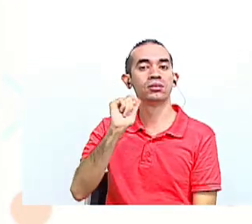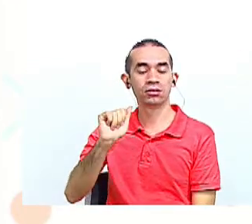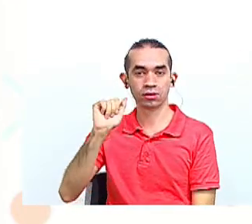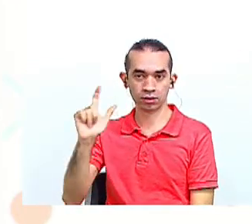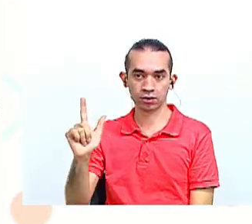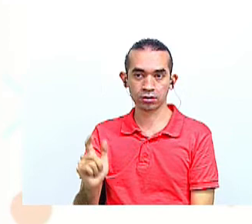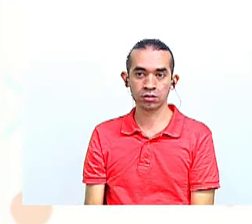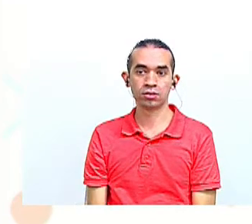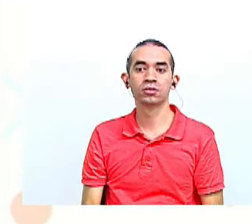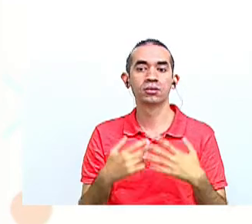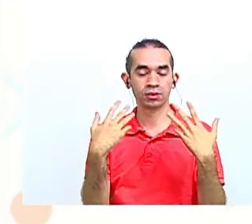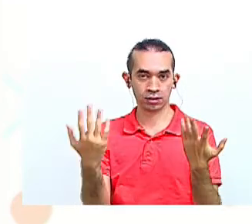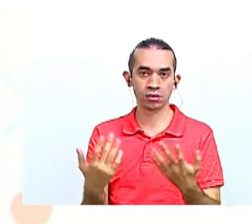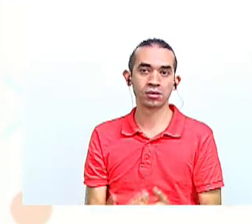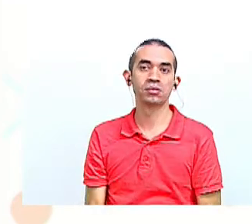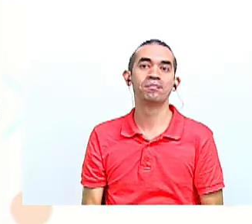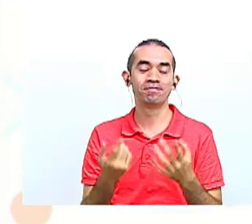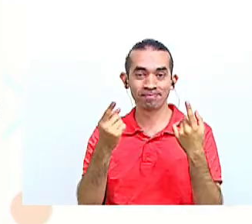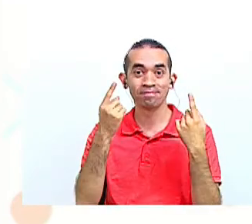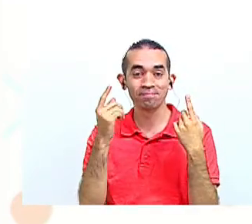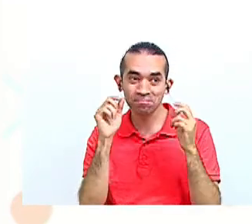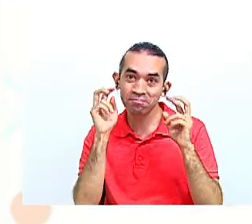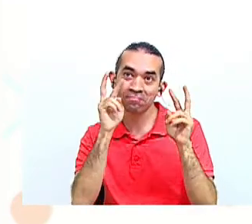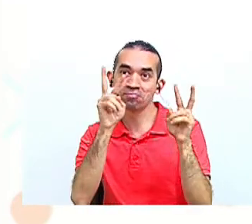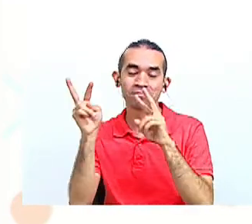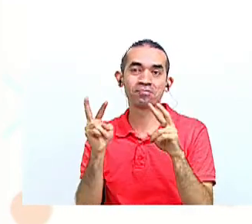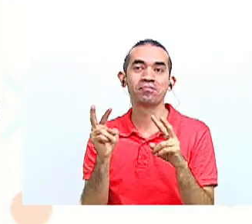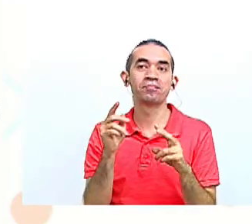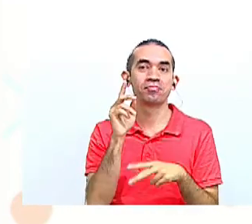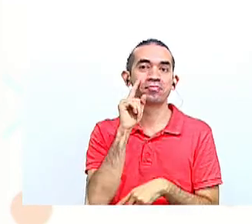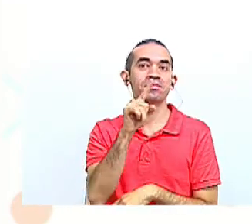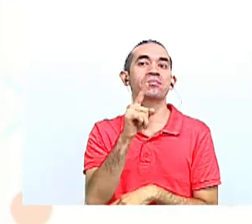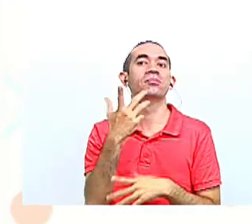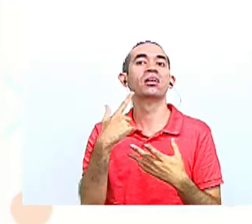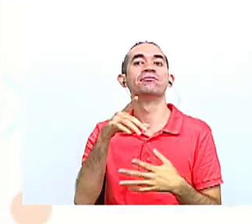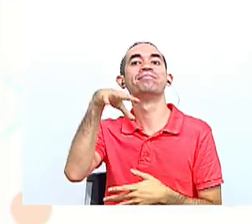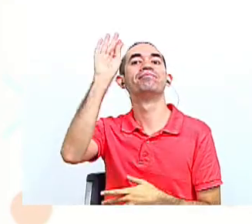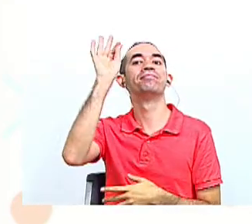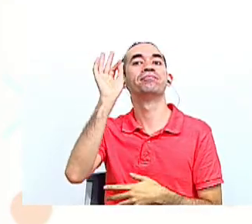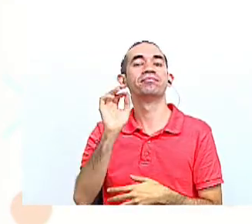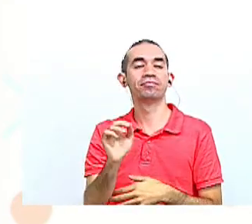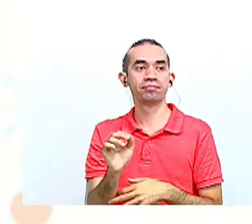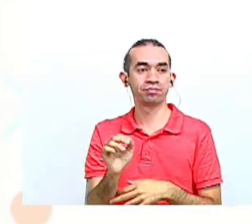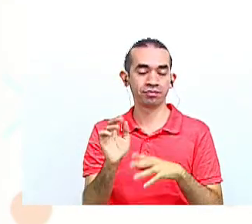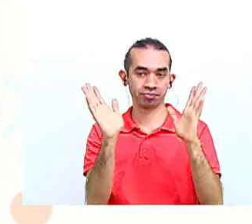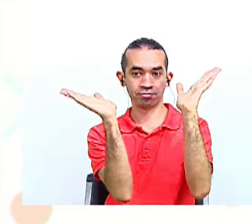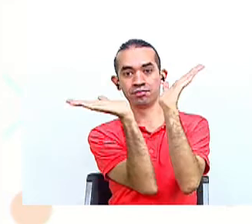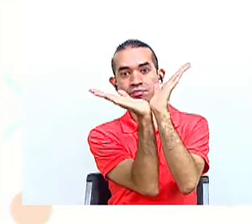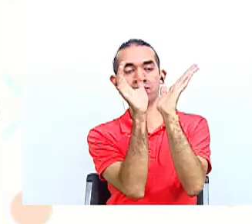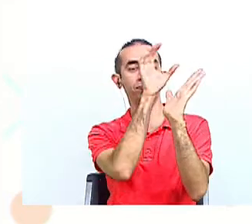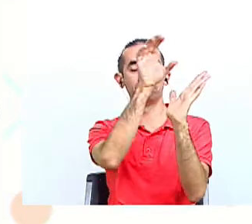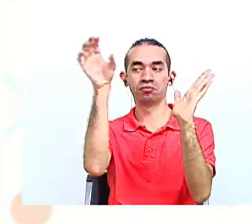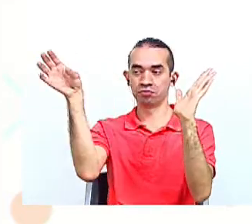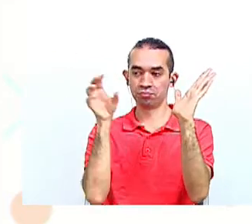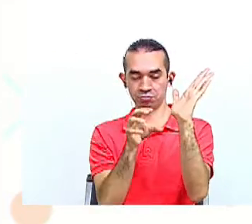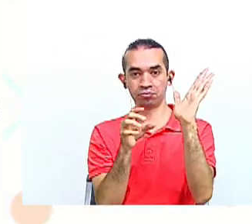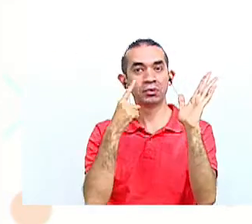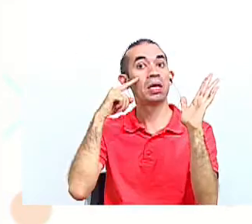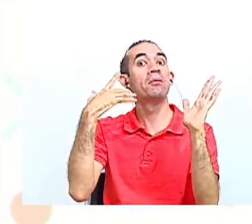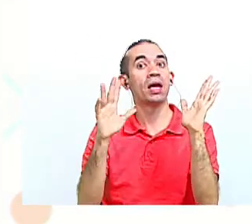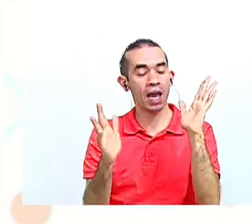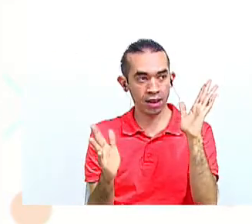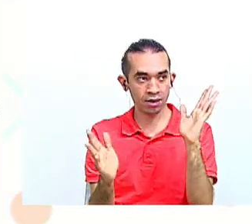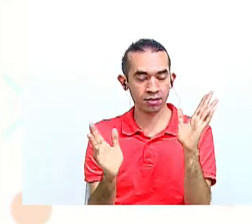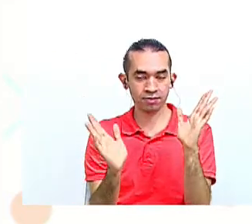lado. Entonces, hasta aquí podemos observar que hemos encontrado 3 triángulos semejantes con